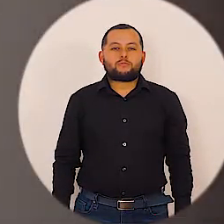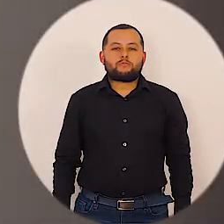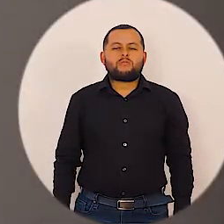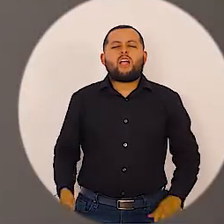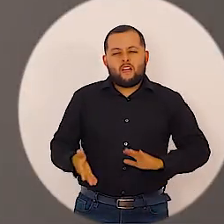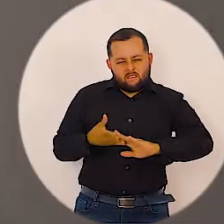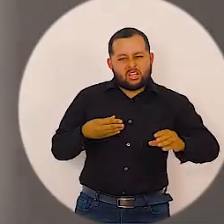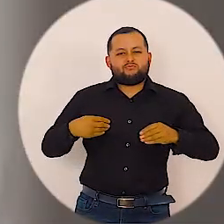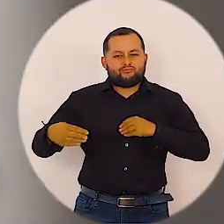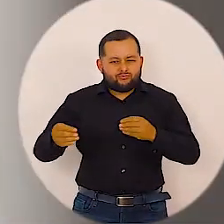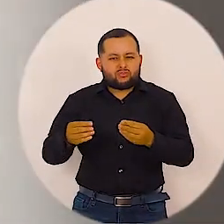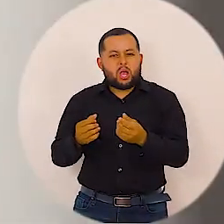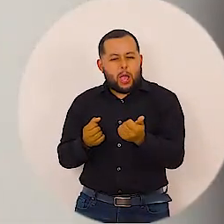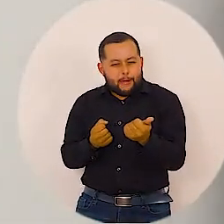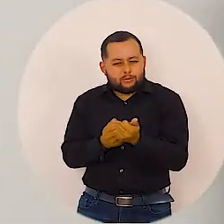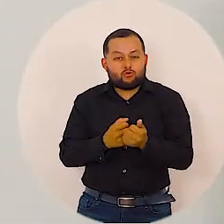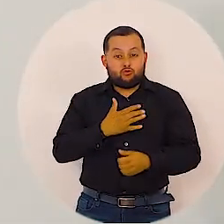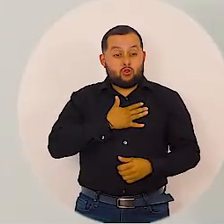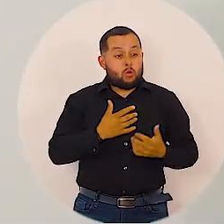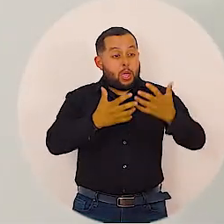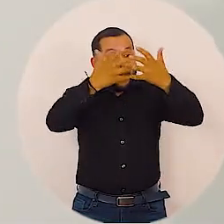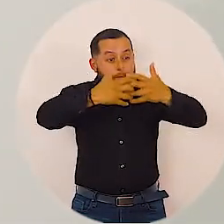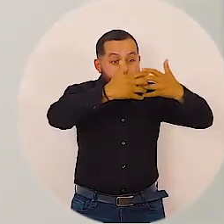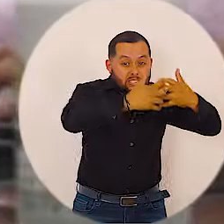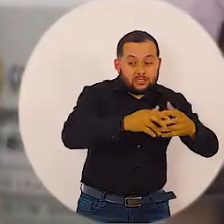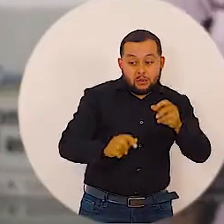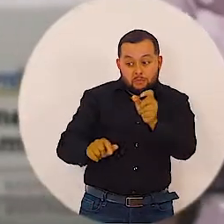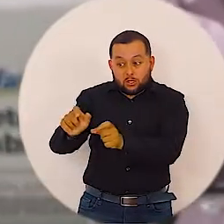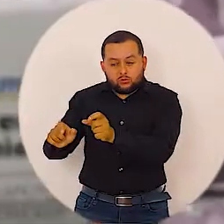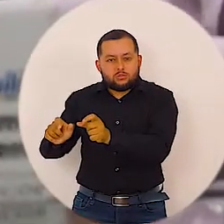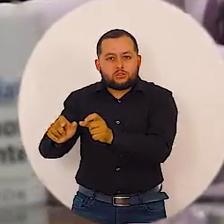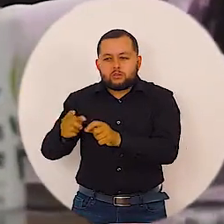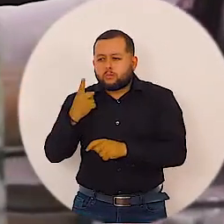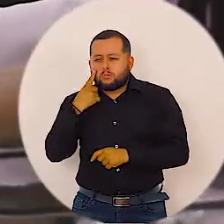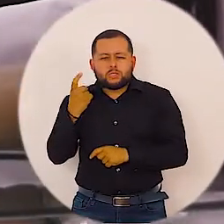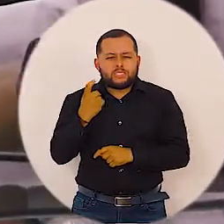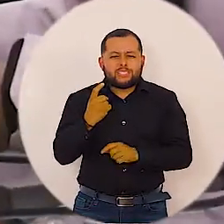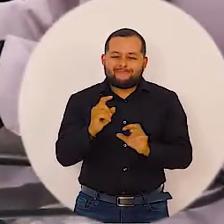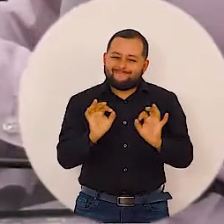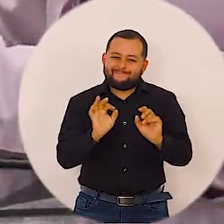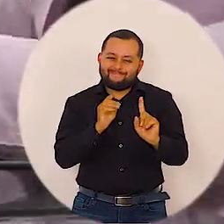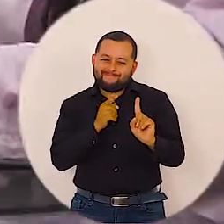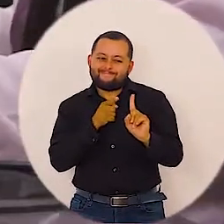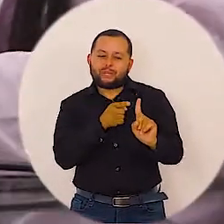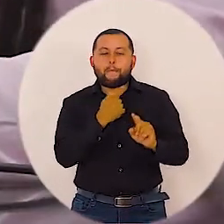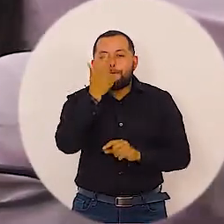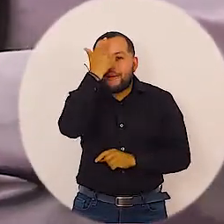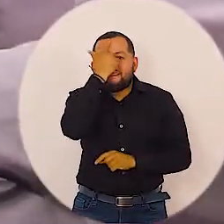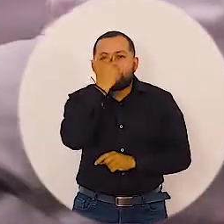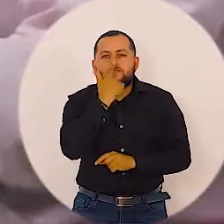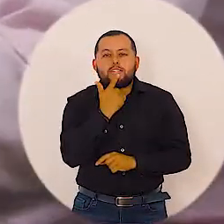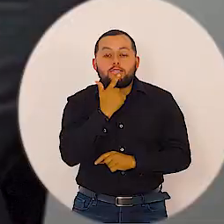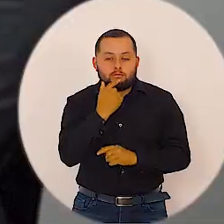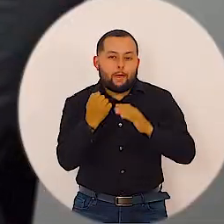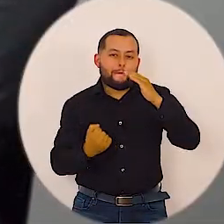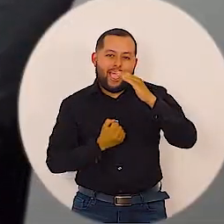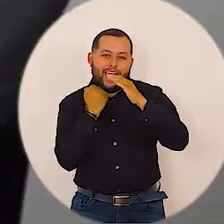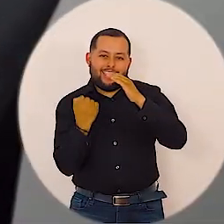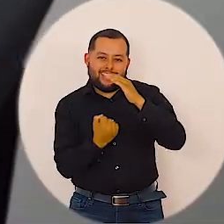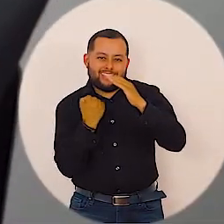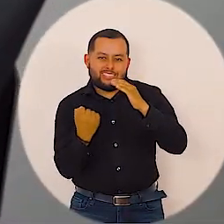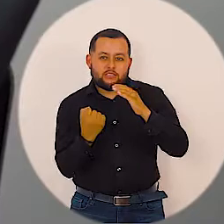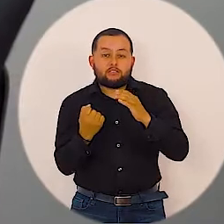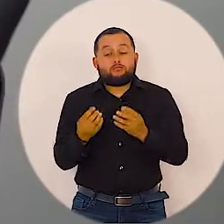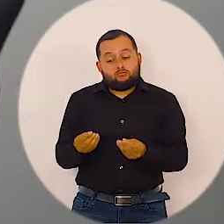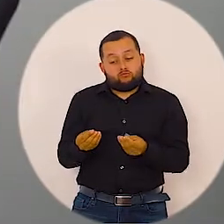Facilitamos y apoyamos a los empresarios y empleadores en la búsqueda acertada de perfiles para sus vacantes,